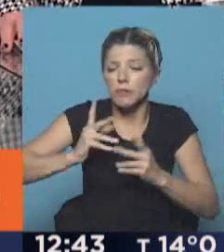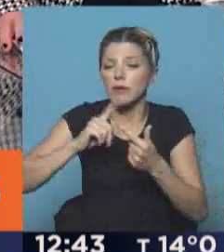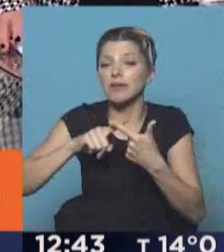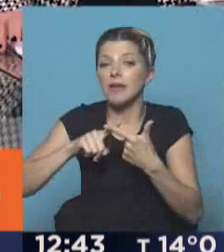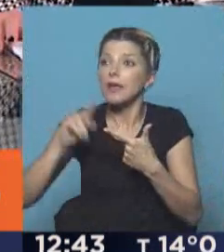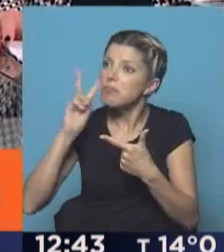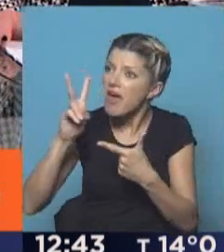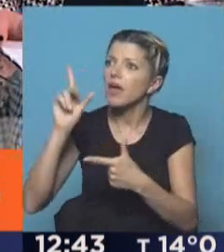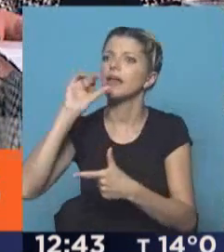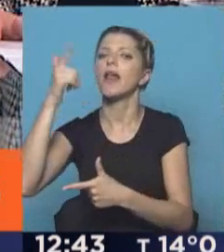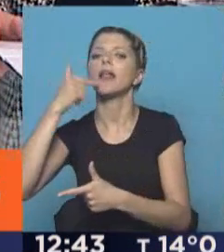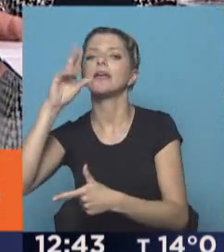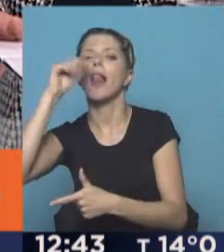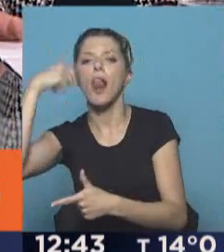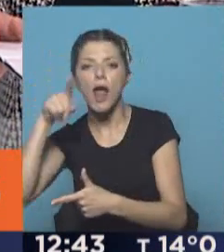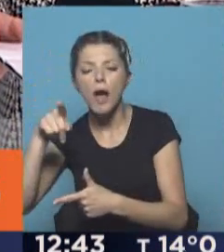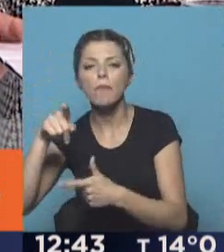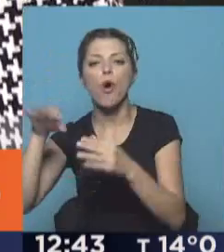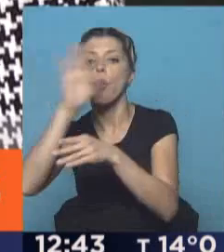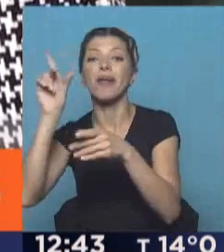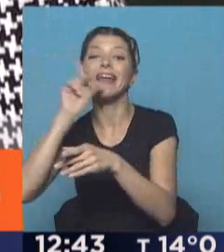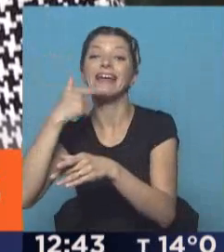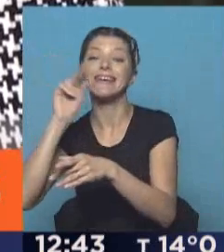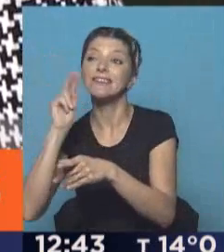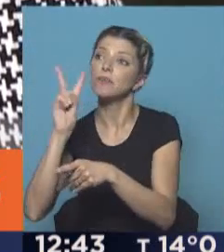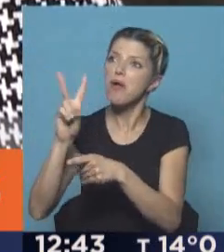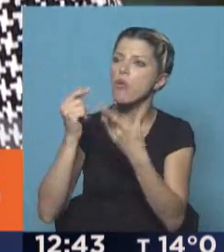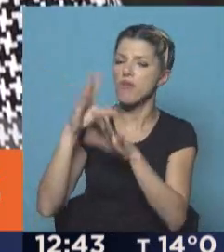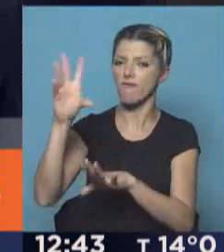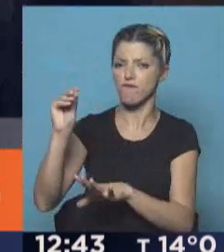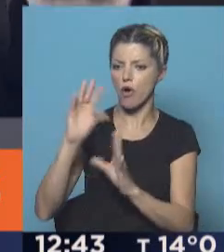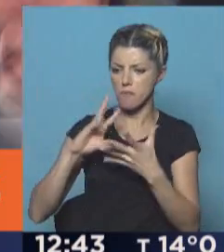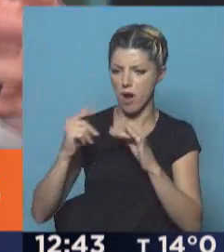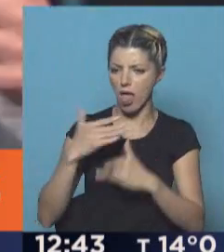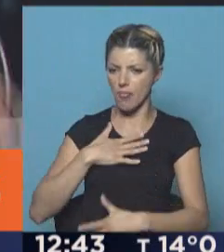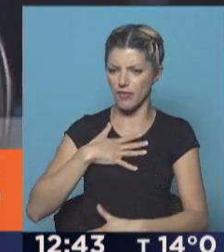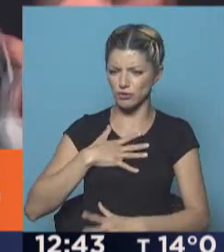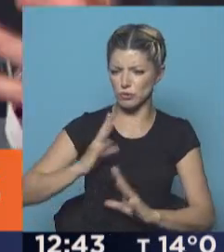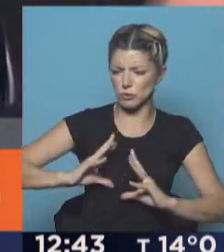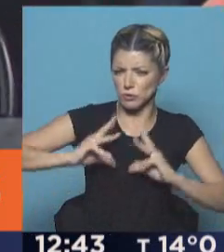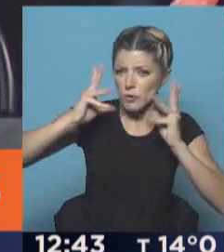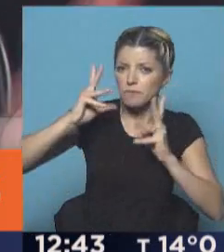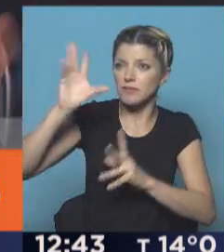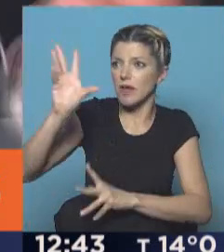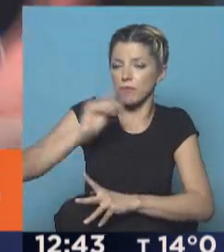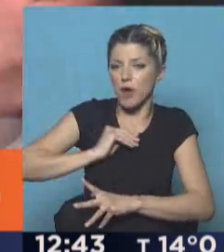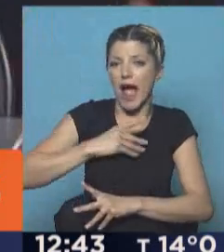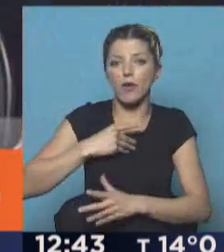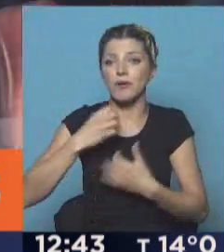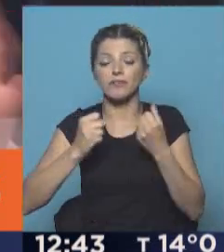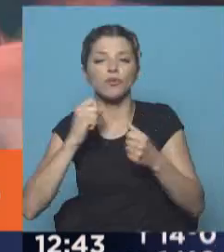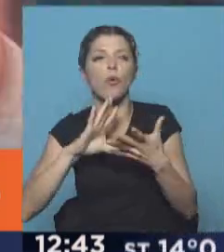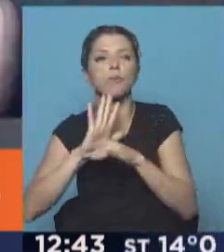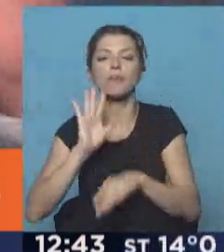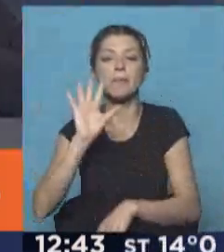el Islam radical o en Estado Islámico una forma de darle, entre muchas comillas, grandeza a un acto individual y desesperado de venganza